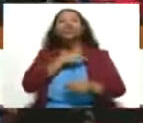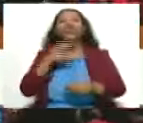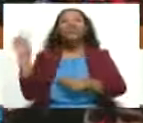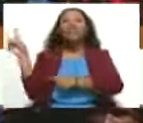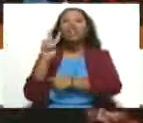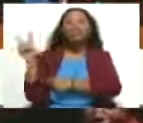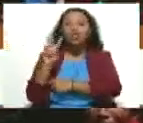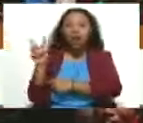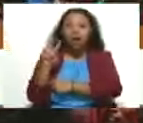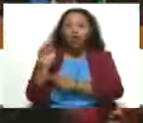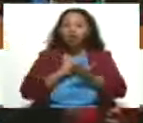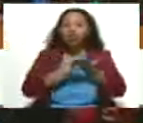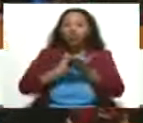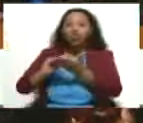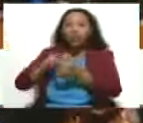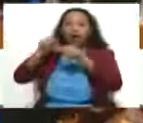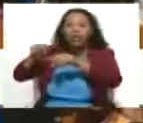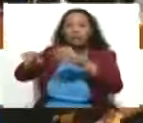los venezolanos